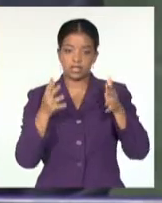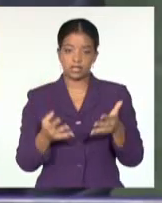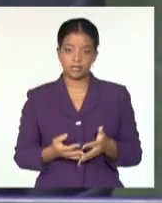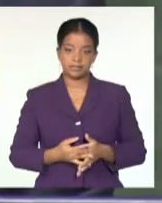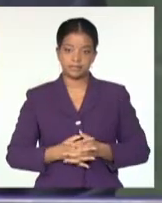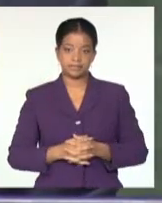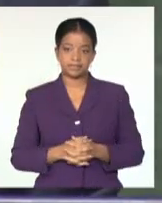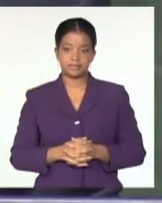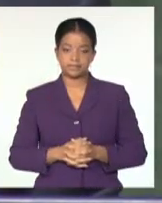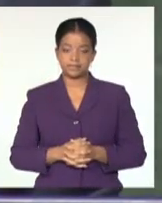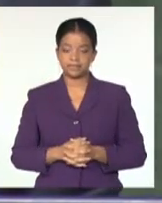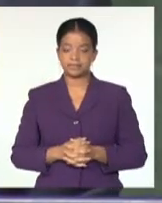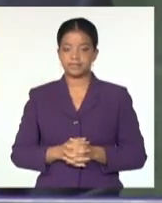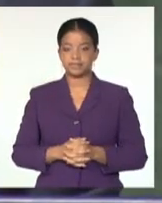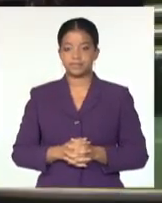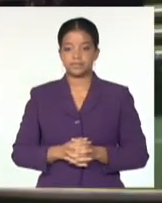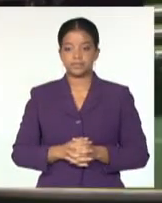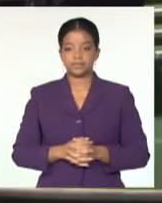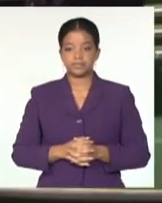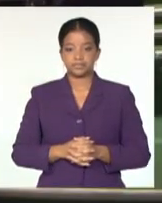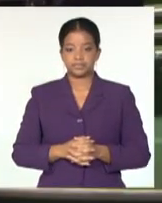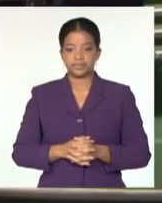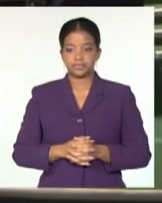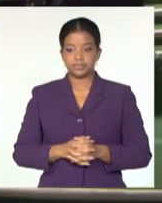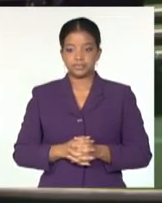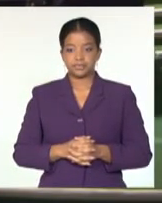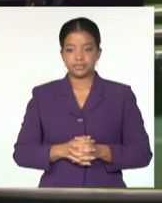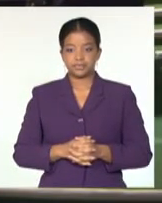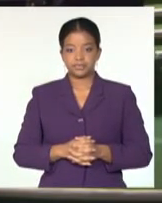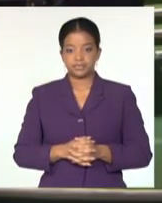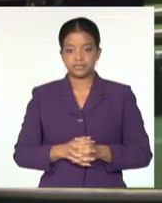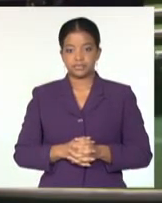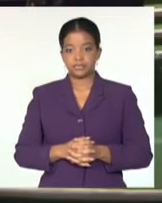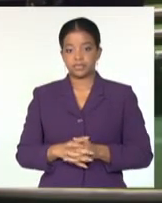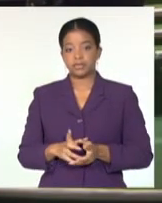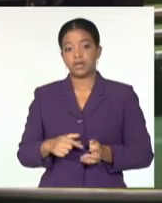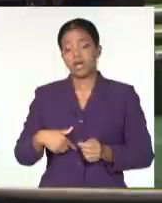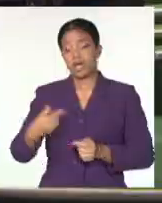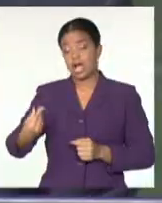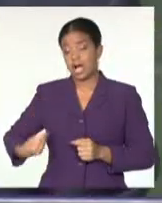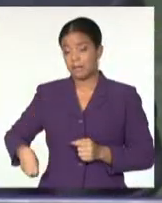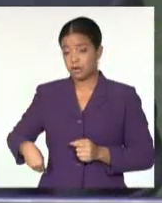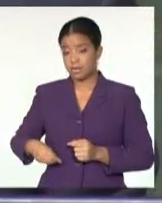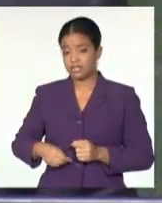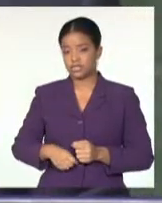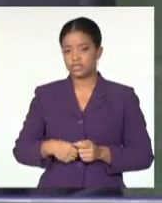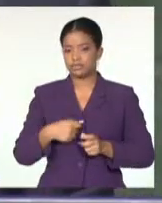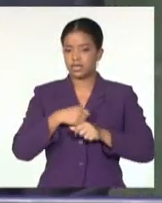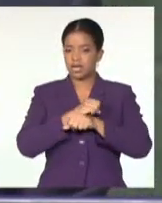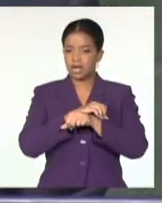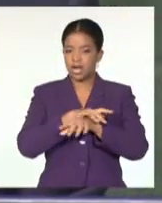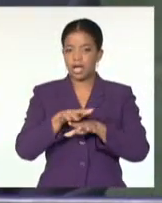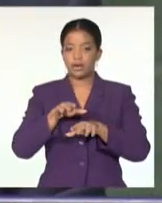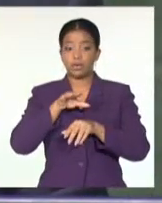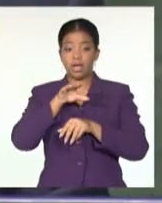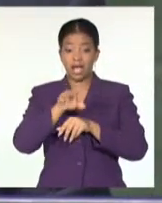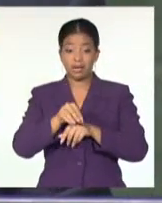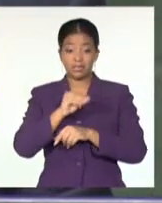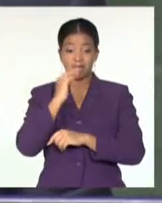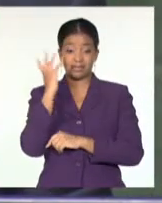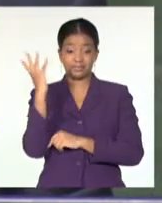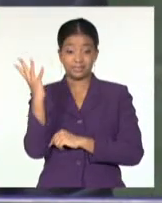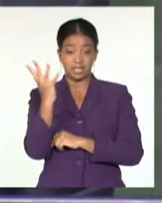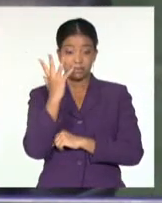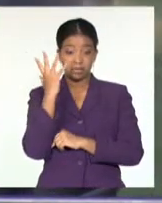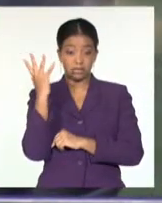vez más, aprovecho la oportunidad para, de manera concisa, tratar cuestiones sobre el cambio climático que